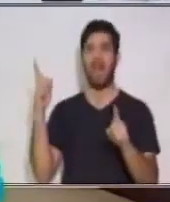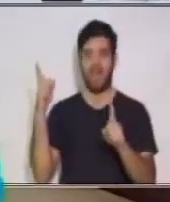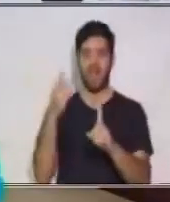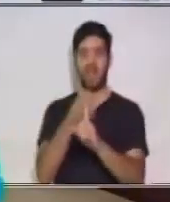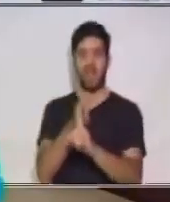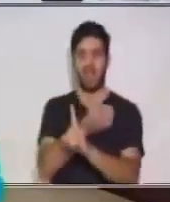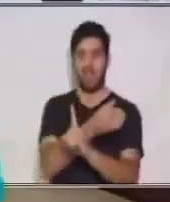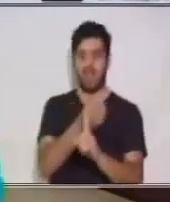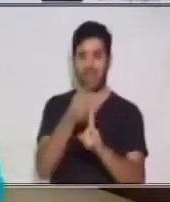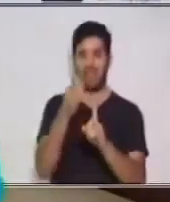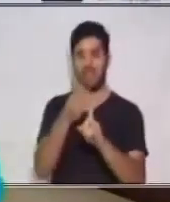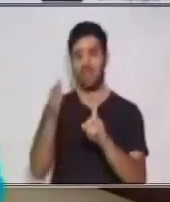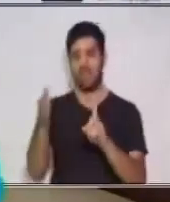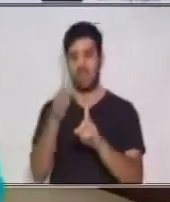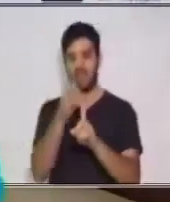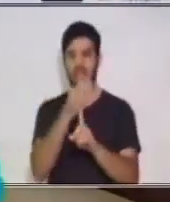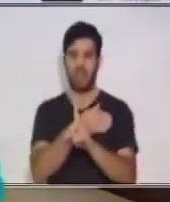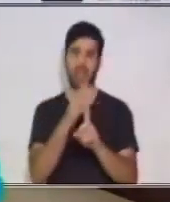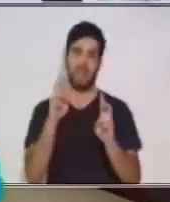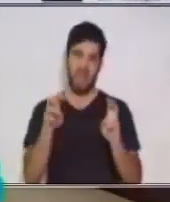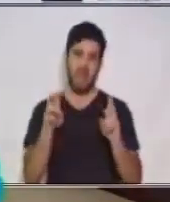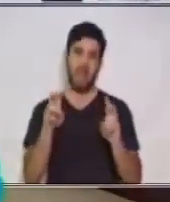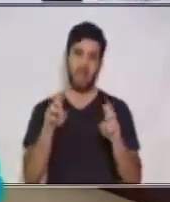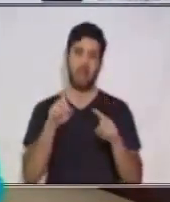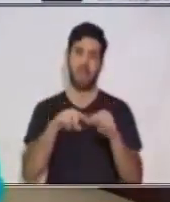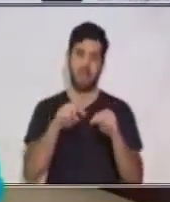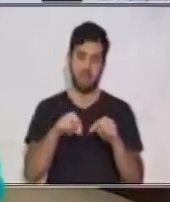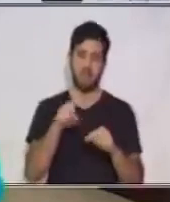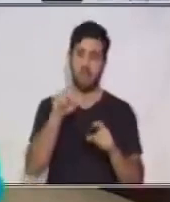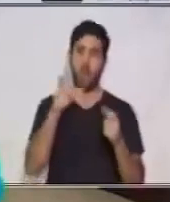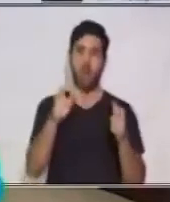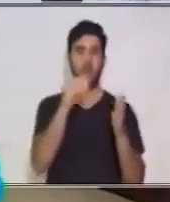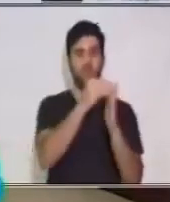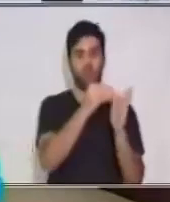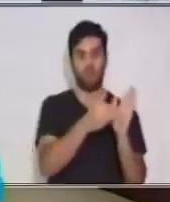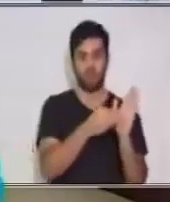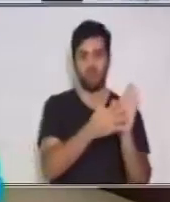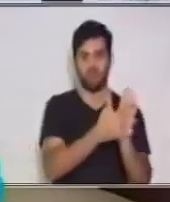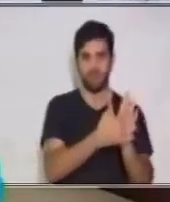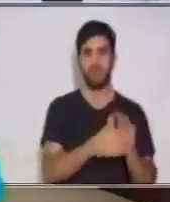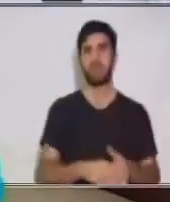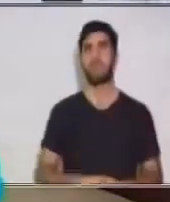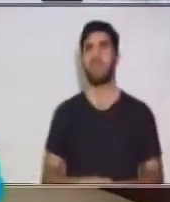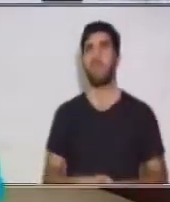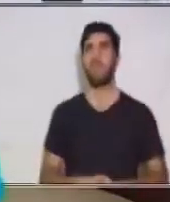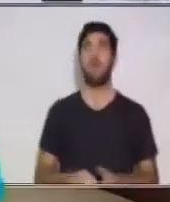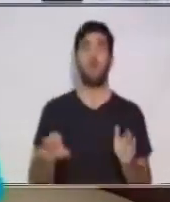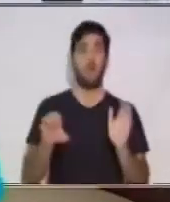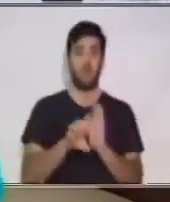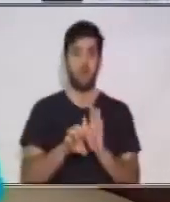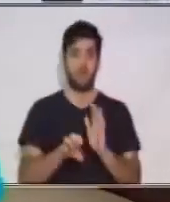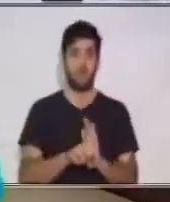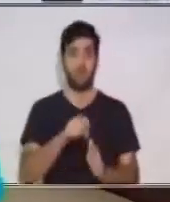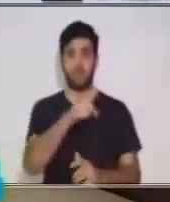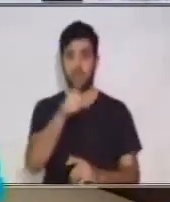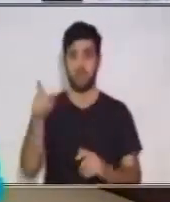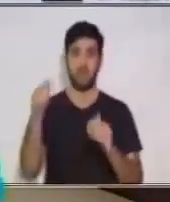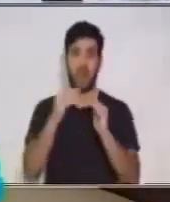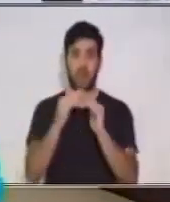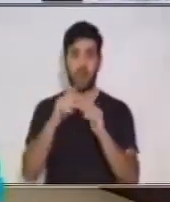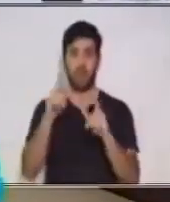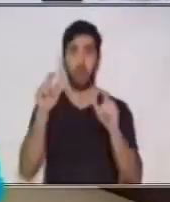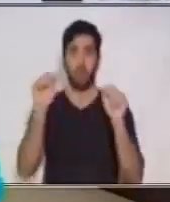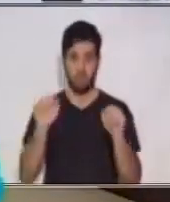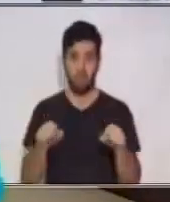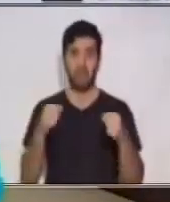importante que lo podamos identificar de acuerdo a esta clasificación semántica. Y si ustedes pueden en casa hacer estos tipos de